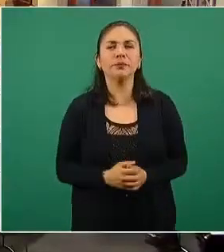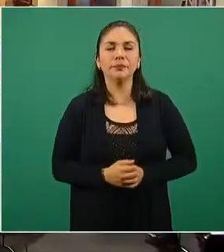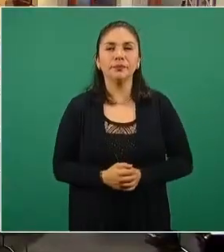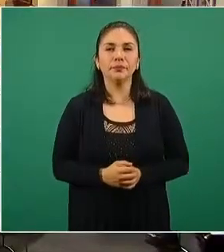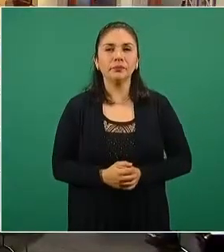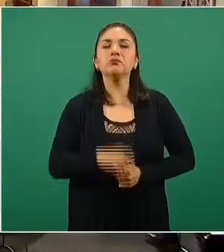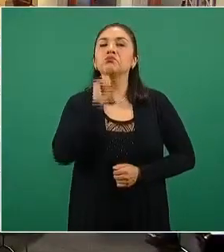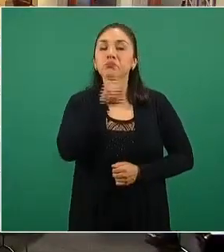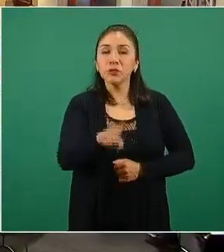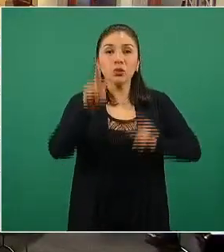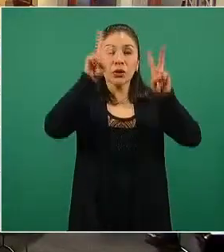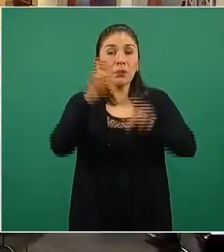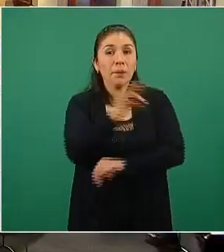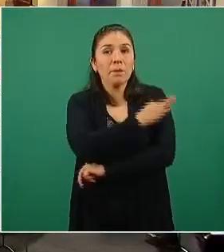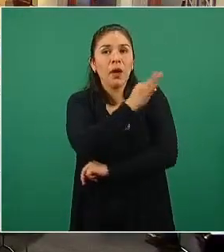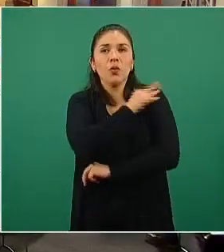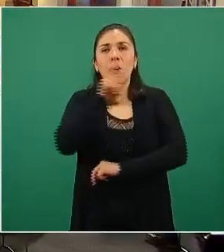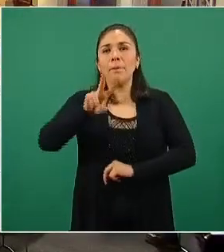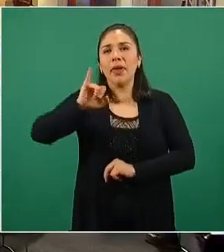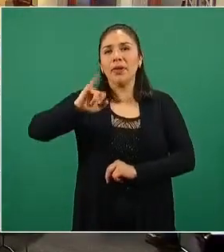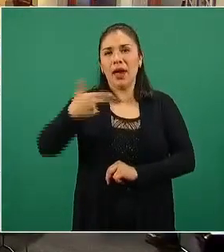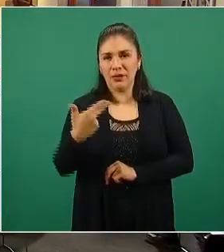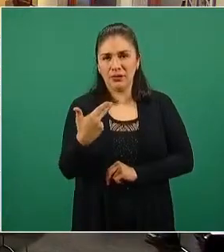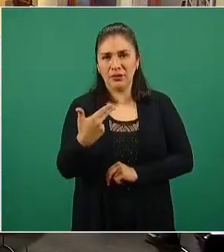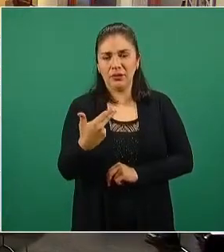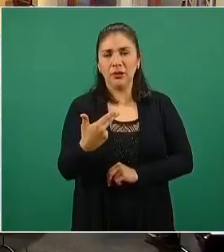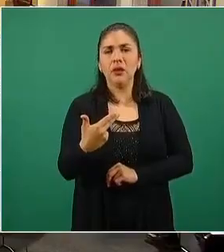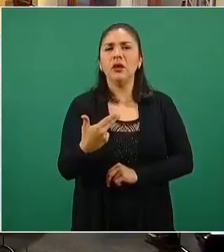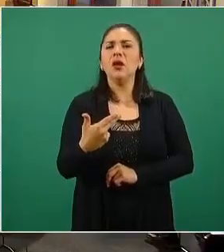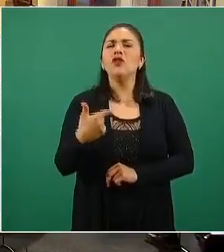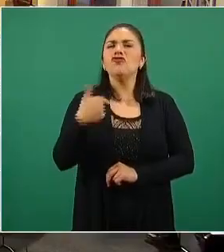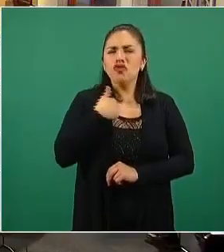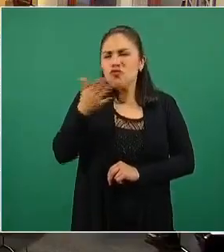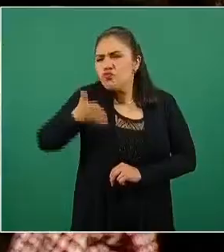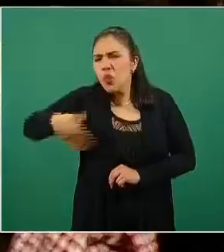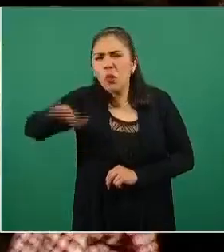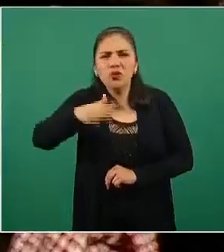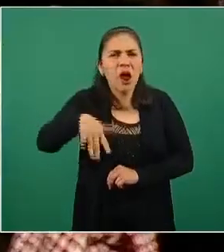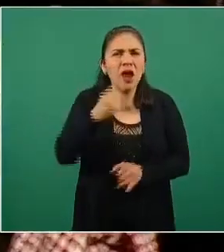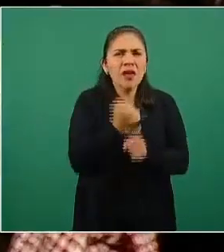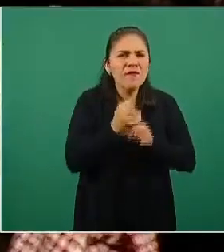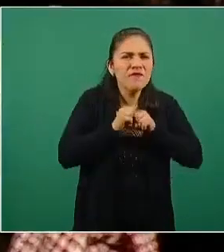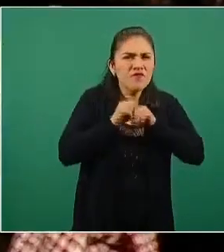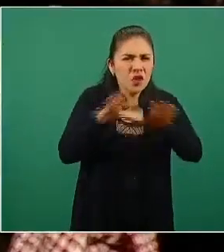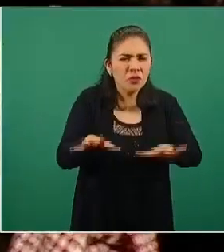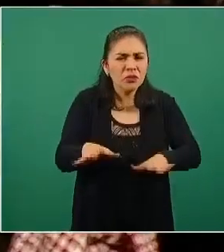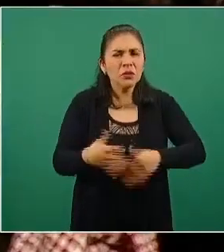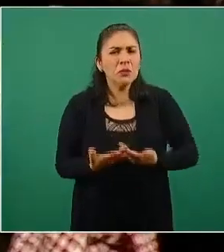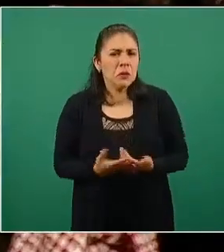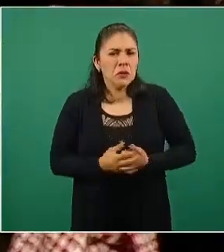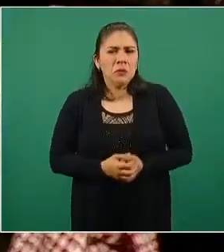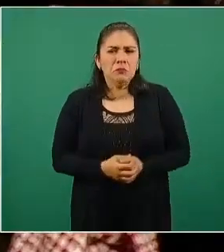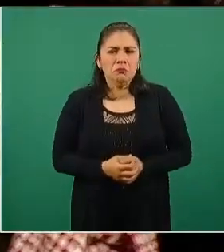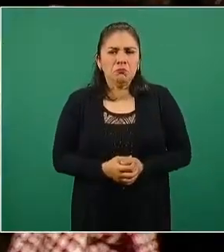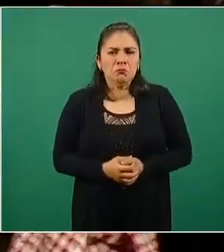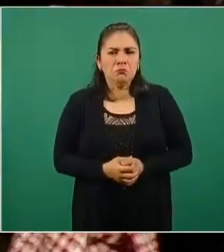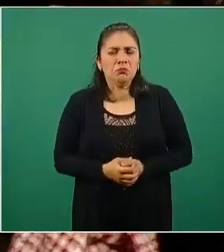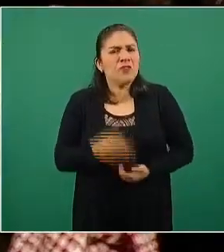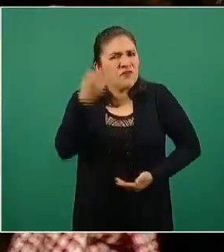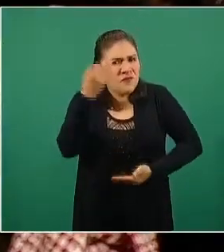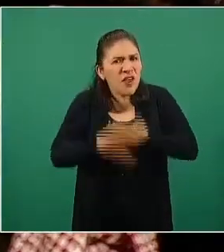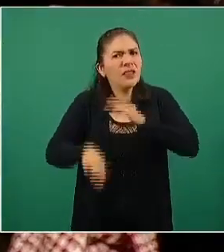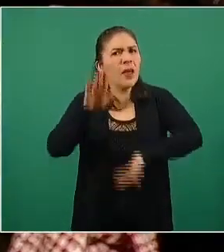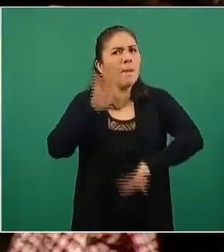en cuestión de la vacuna del VIH, es que estaba buscando información y no tengo